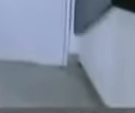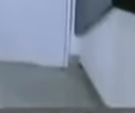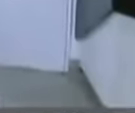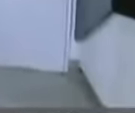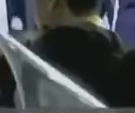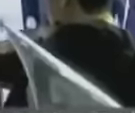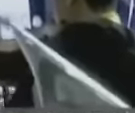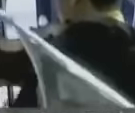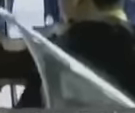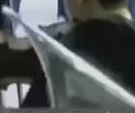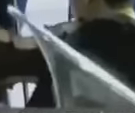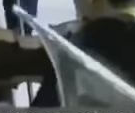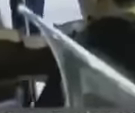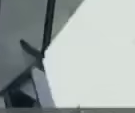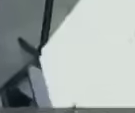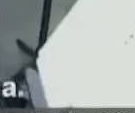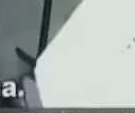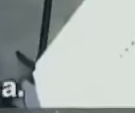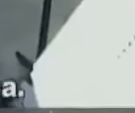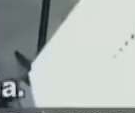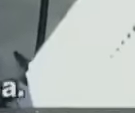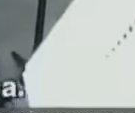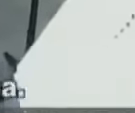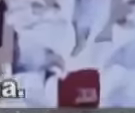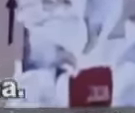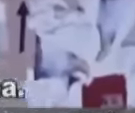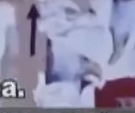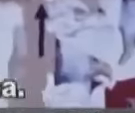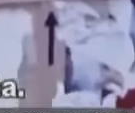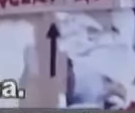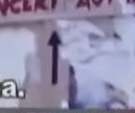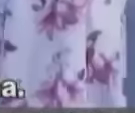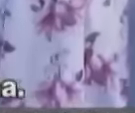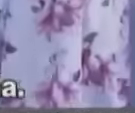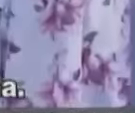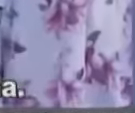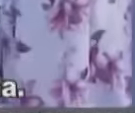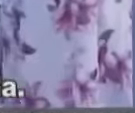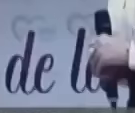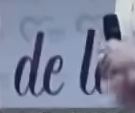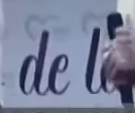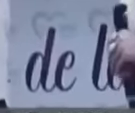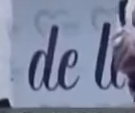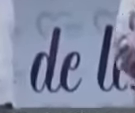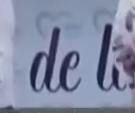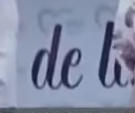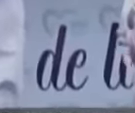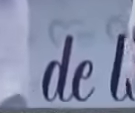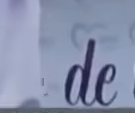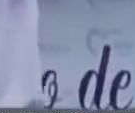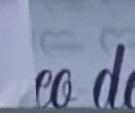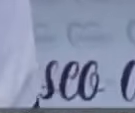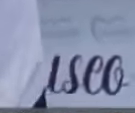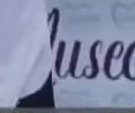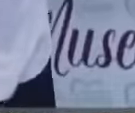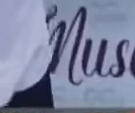la estética y la belleza venezolana, en el Museo Cultural, ubicado en la región carabobeña. Fueron